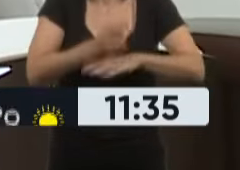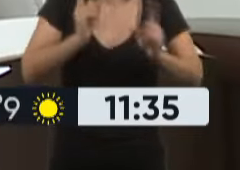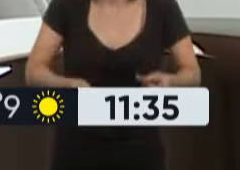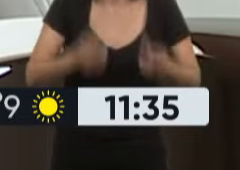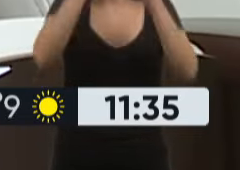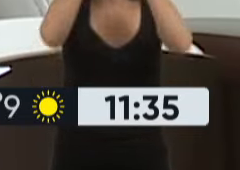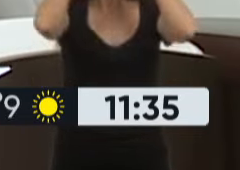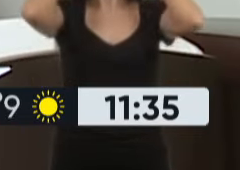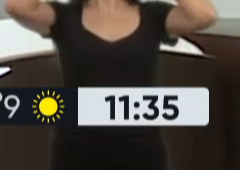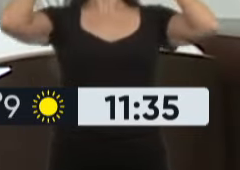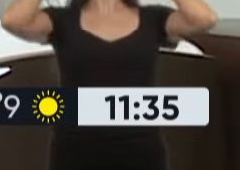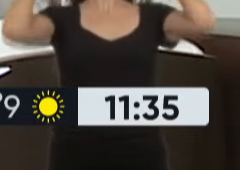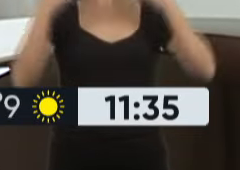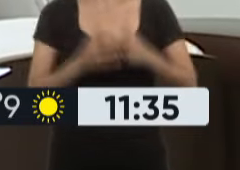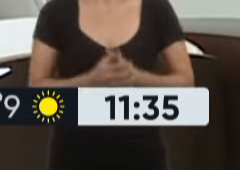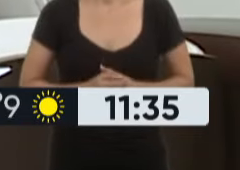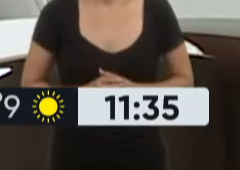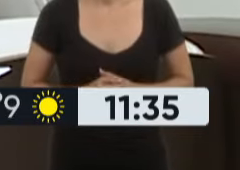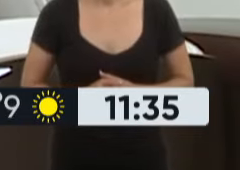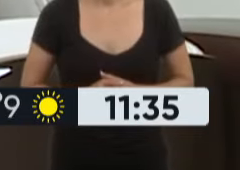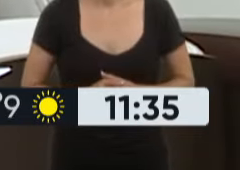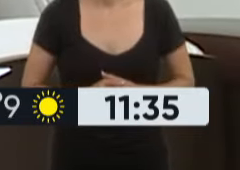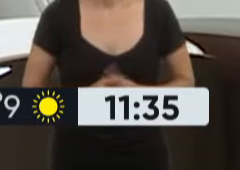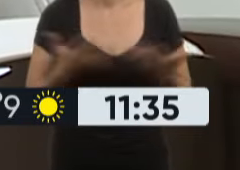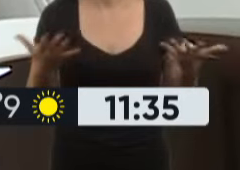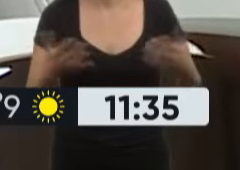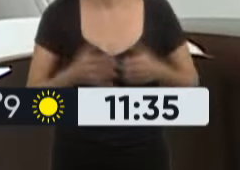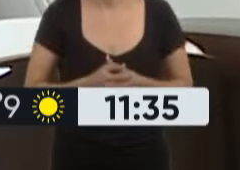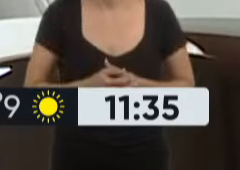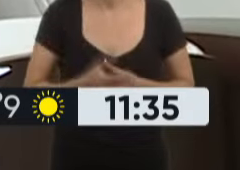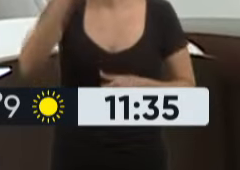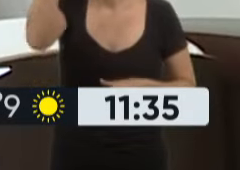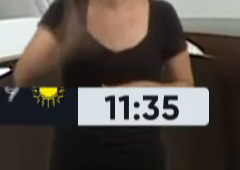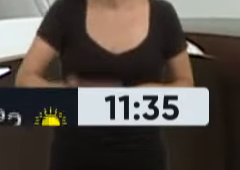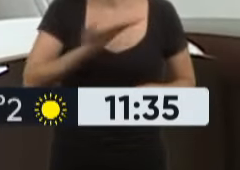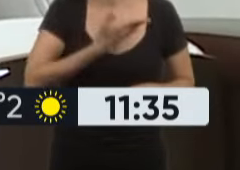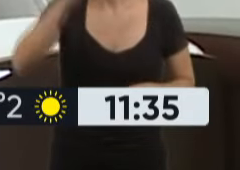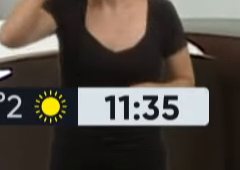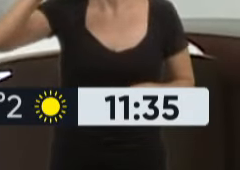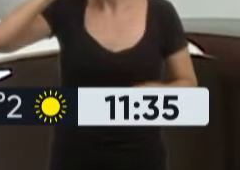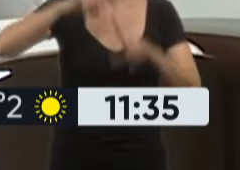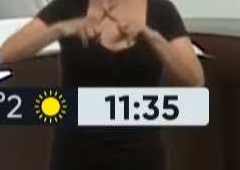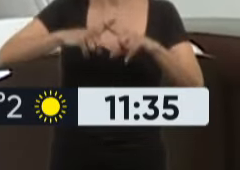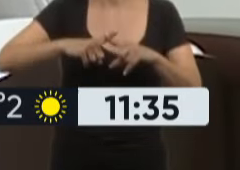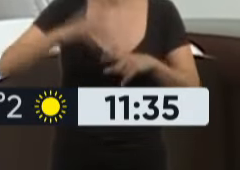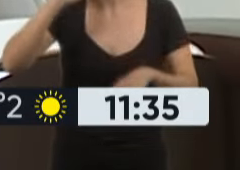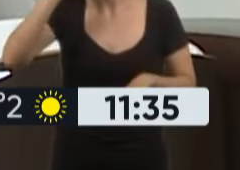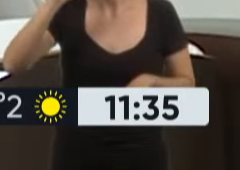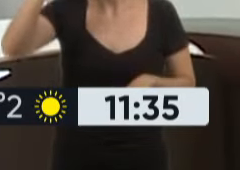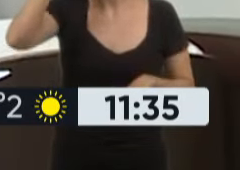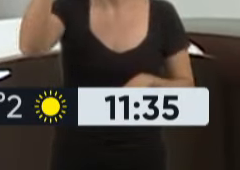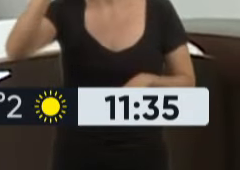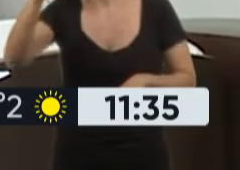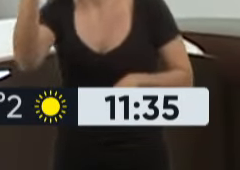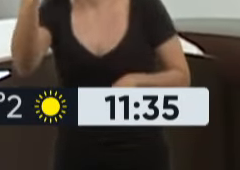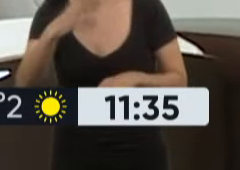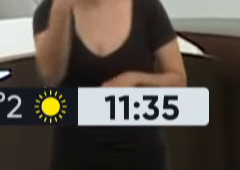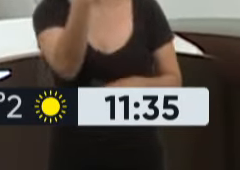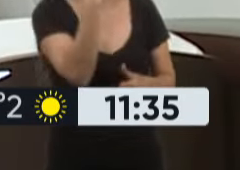está bien marcando presencia está muy bien Bueno soy Félix Álvarez de FM concepto 95.5 dos